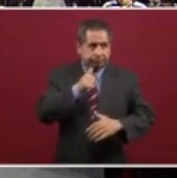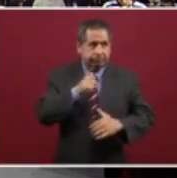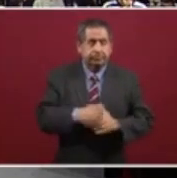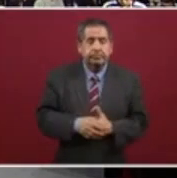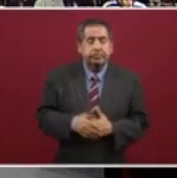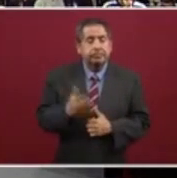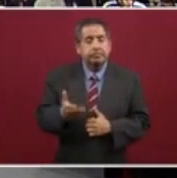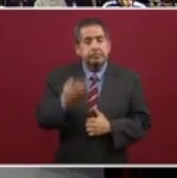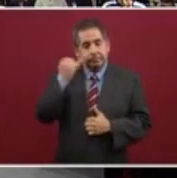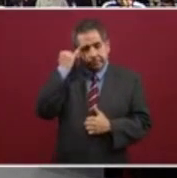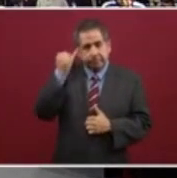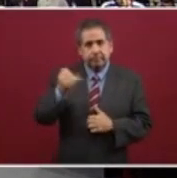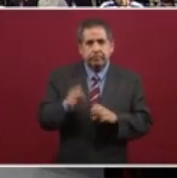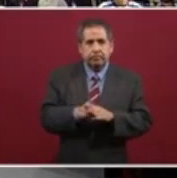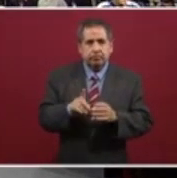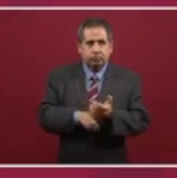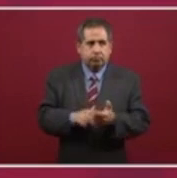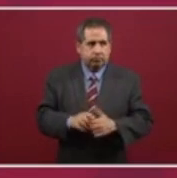que